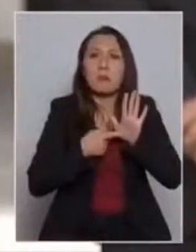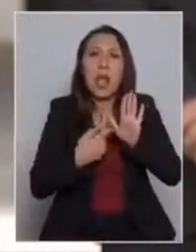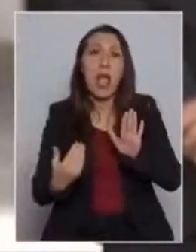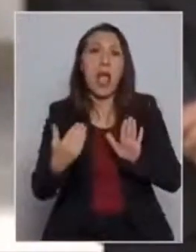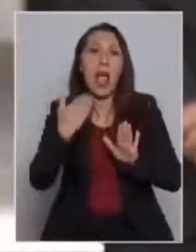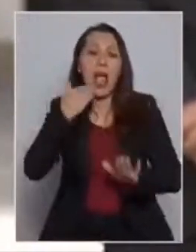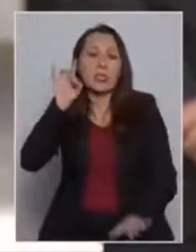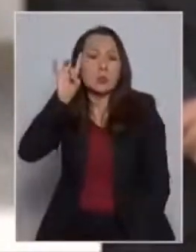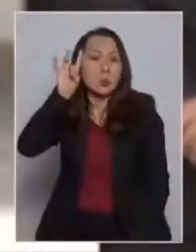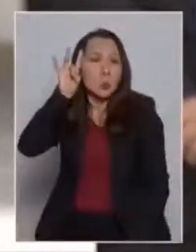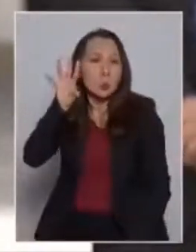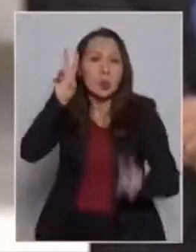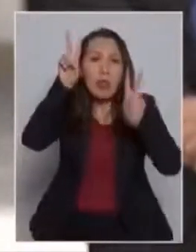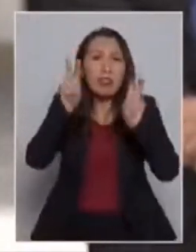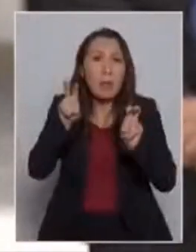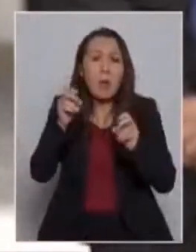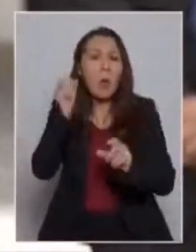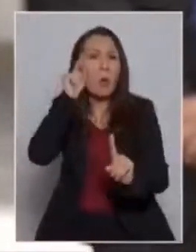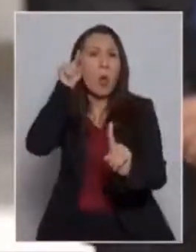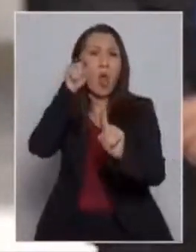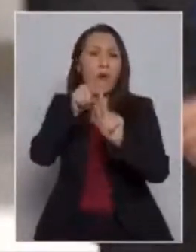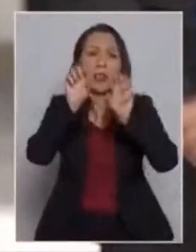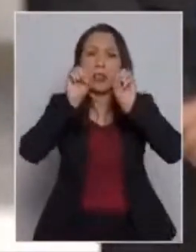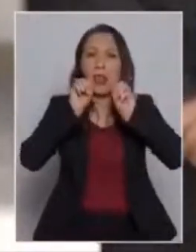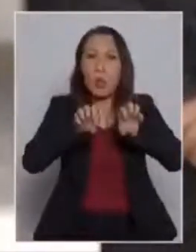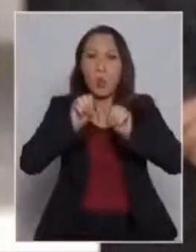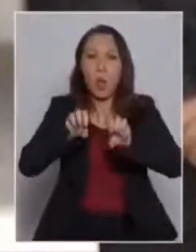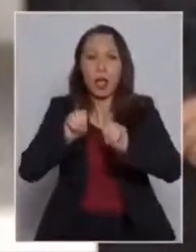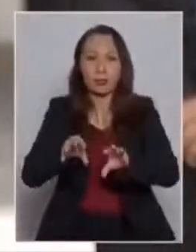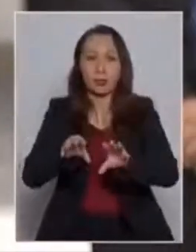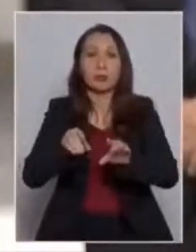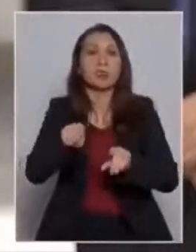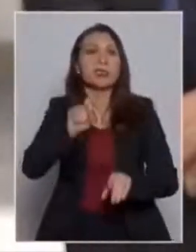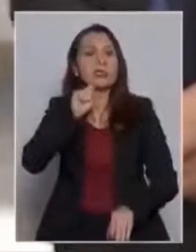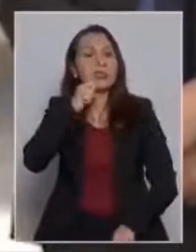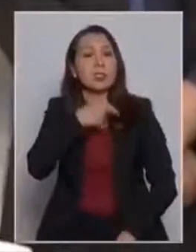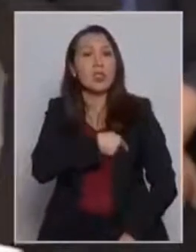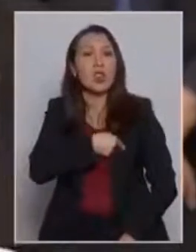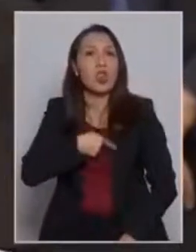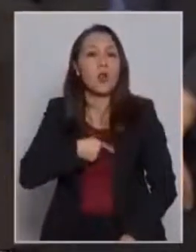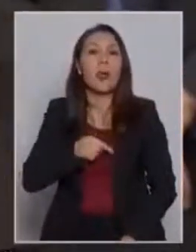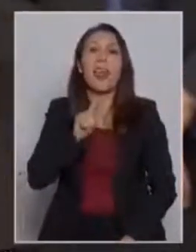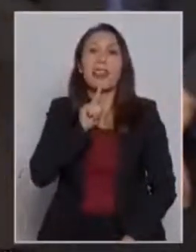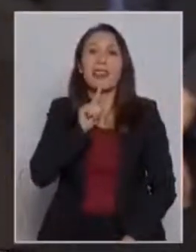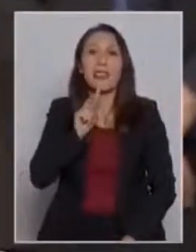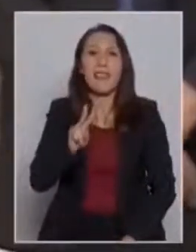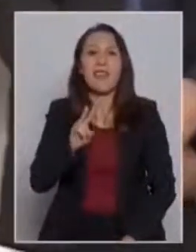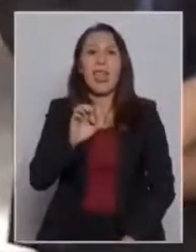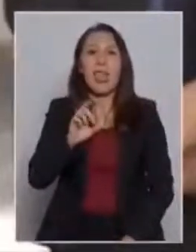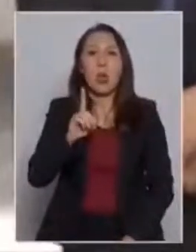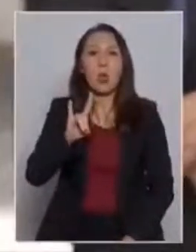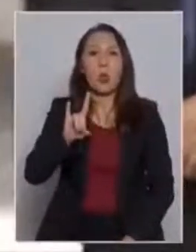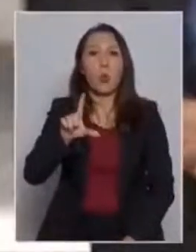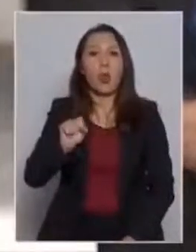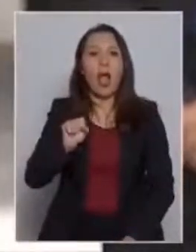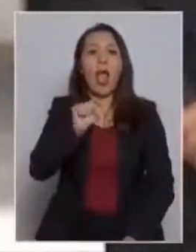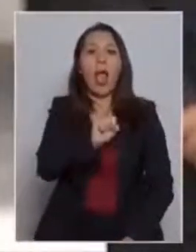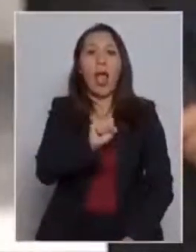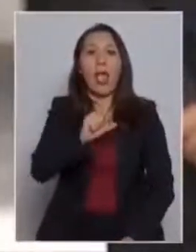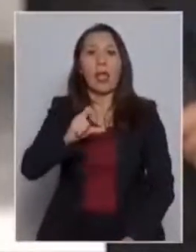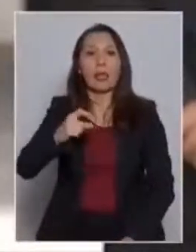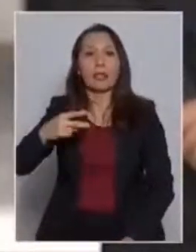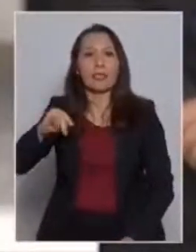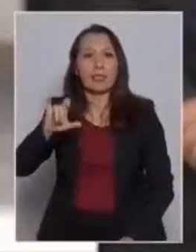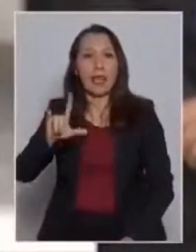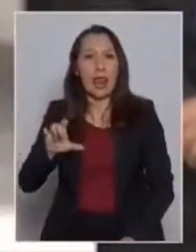educación y que se llama la TV Educa a Chile. En los próximos días